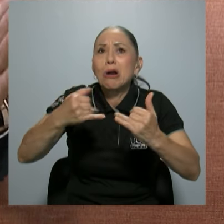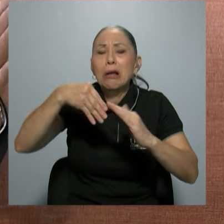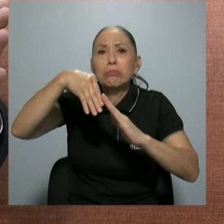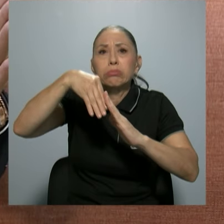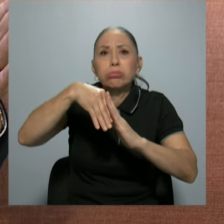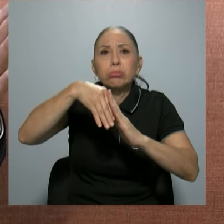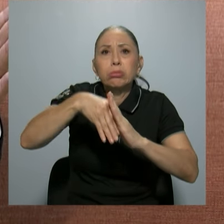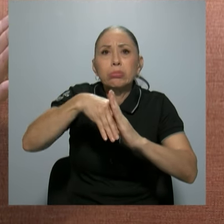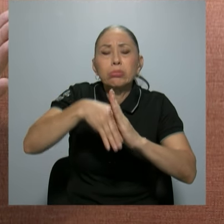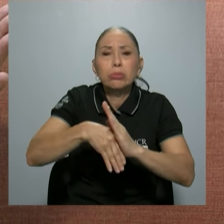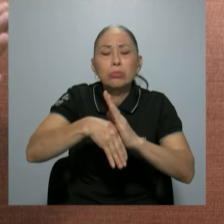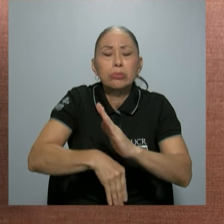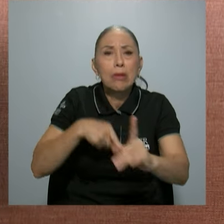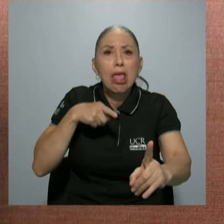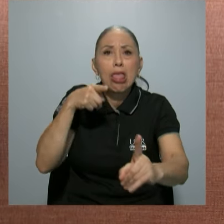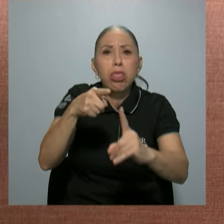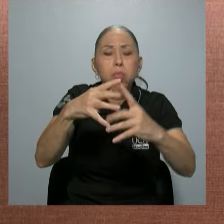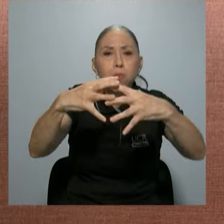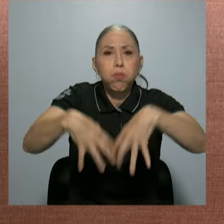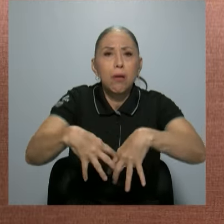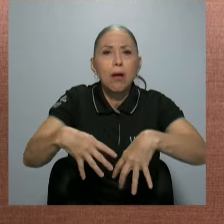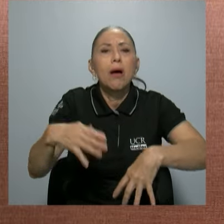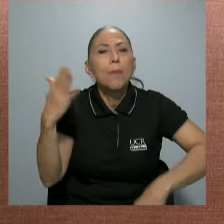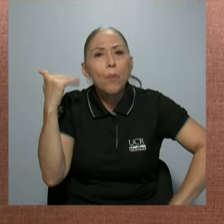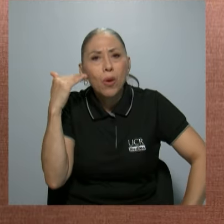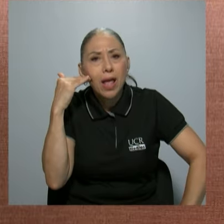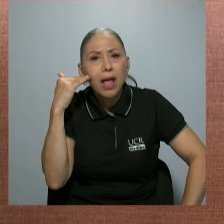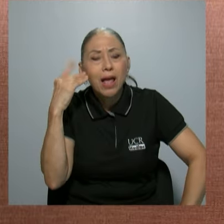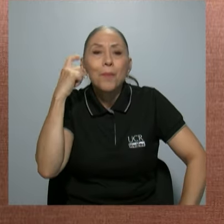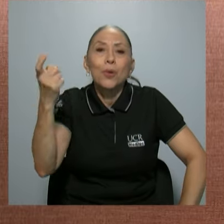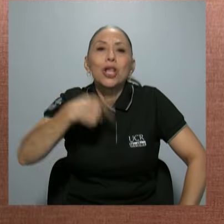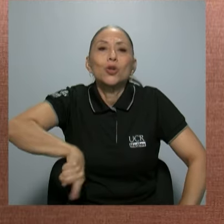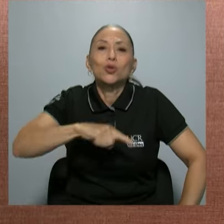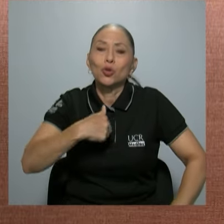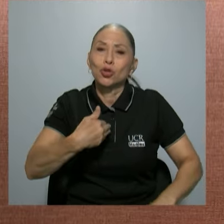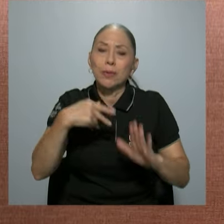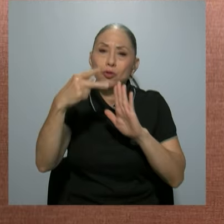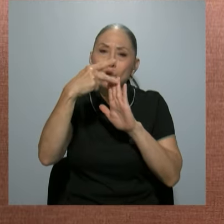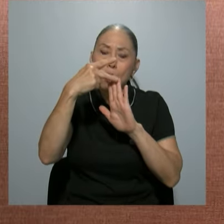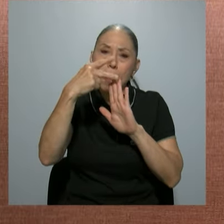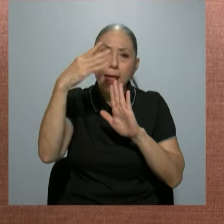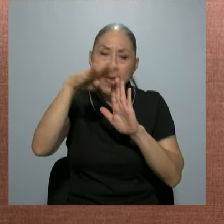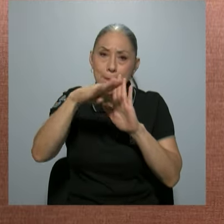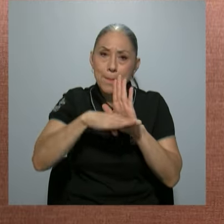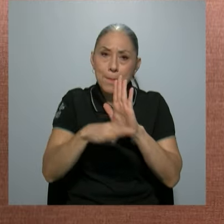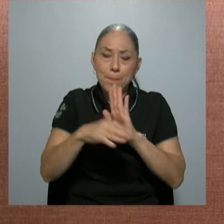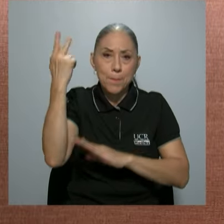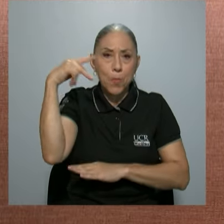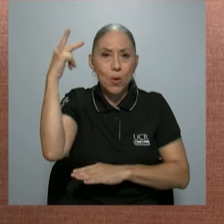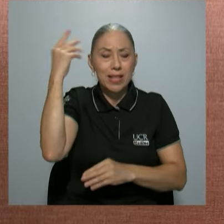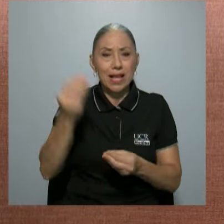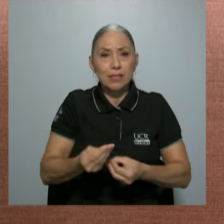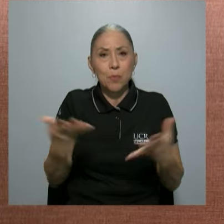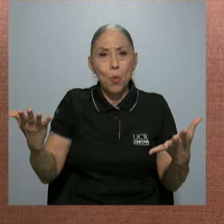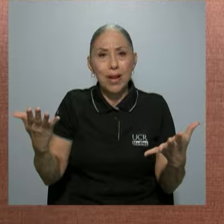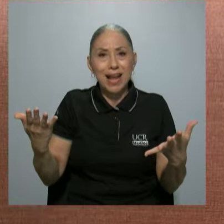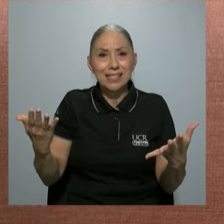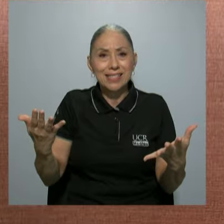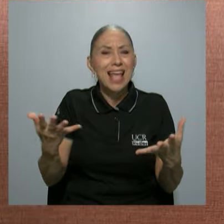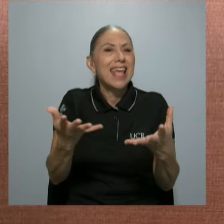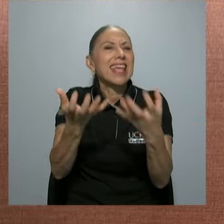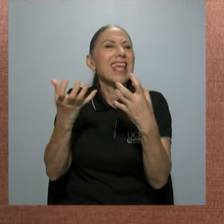extinción o desaparición total, ¿verdad? Eso es porque tenemos políticas públicas dirigidas a